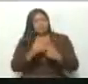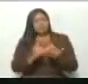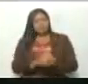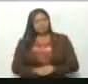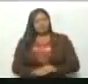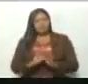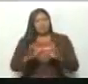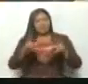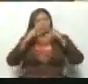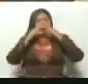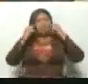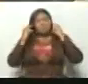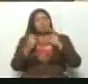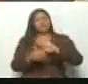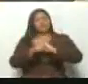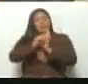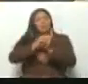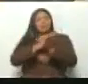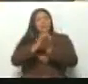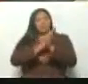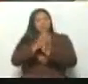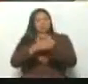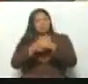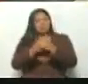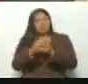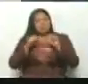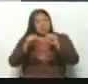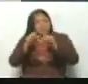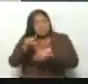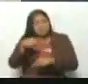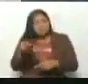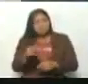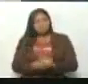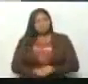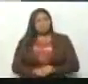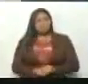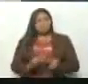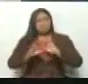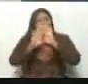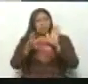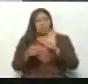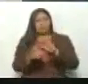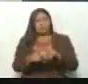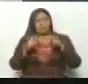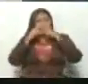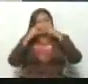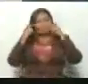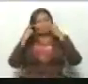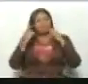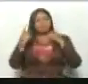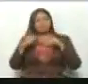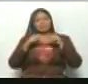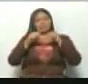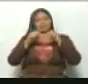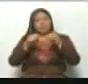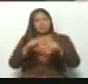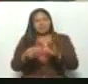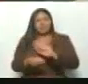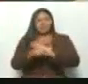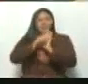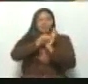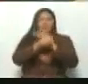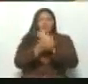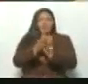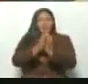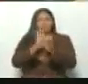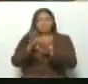¿El tapaboca y el alcohol debe mantenerse? Por supuesto que debe mantenerse. Aquí yo cargo mi tapaboca. Ah. ¿Y tu alcohol? ¿Mejor? Me